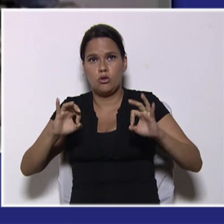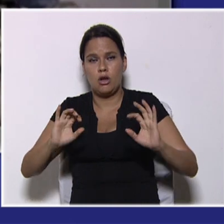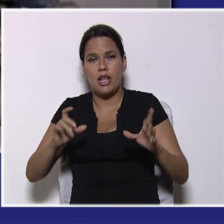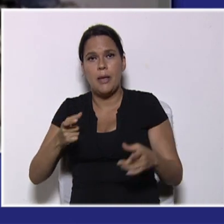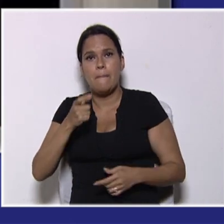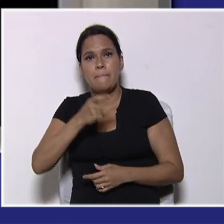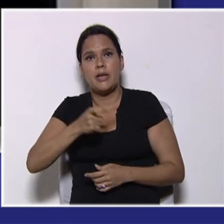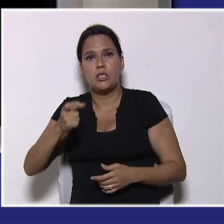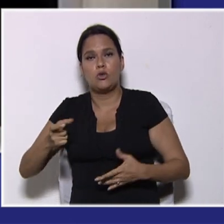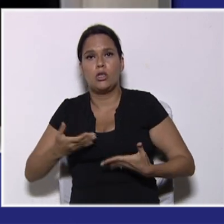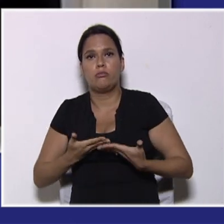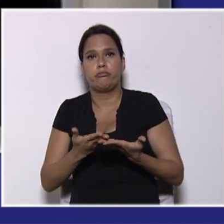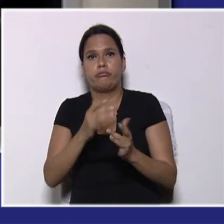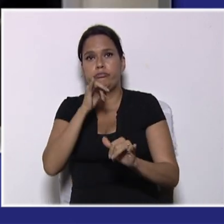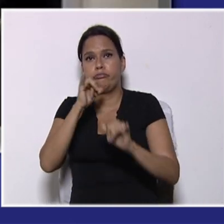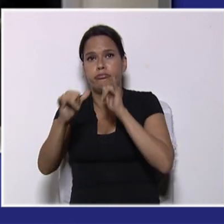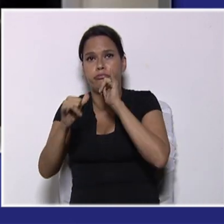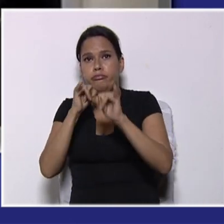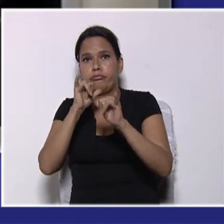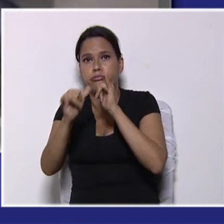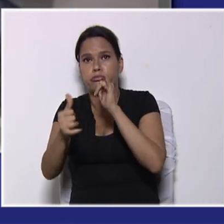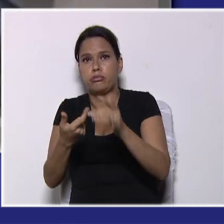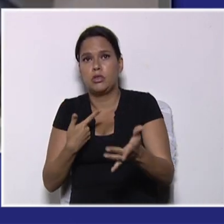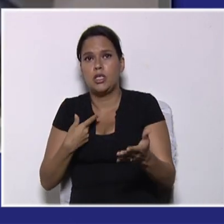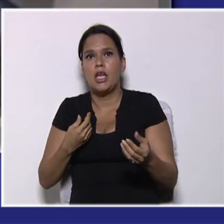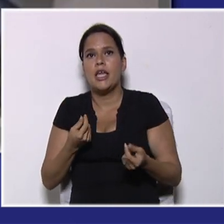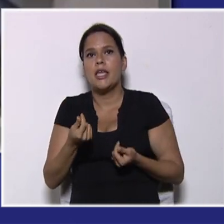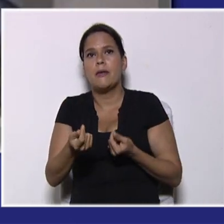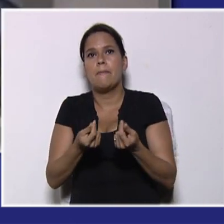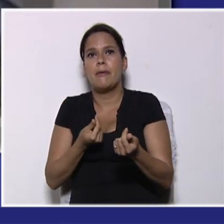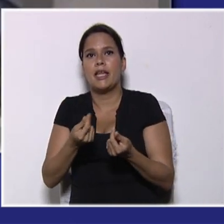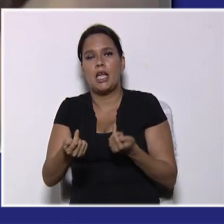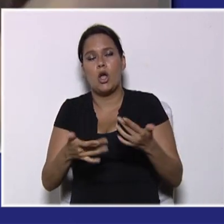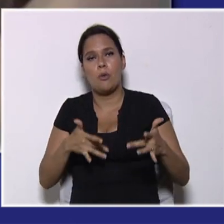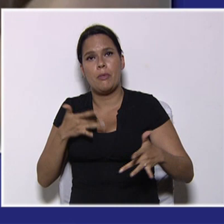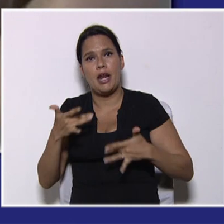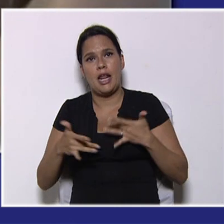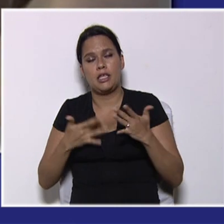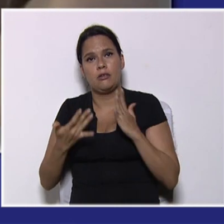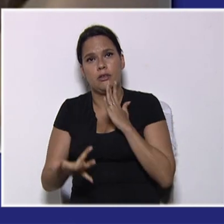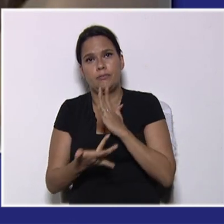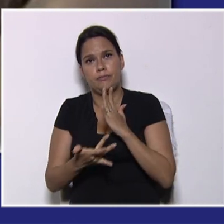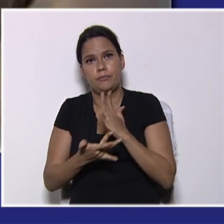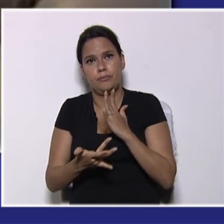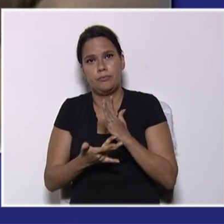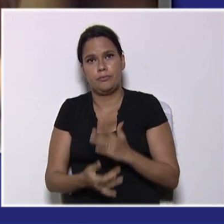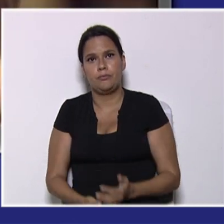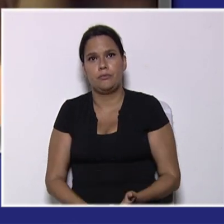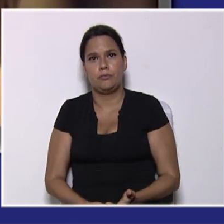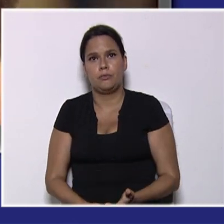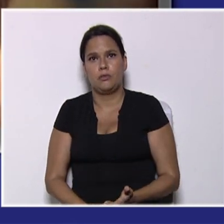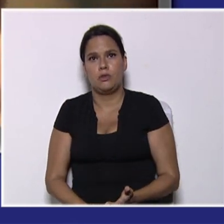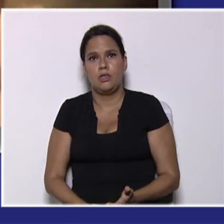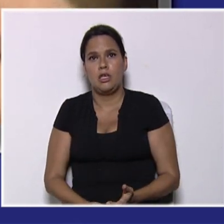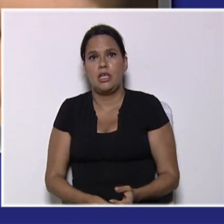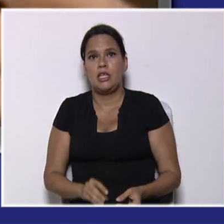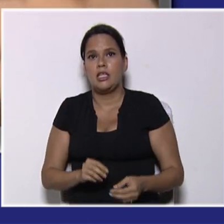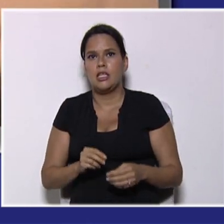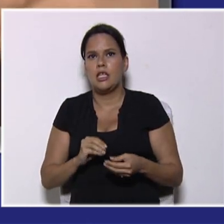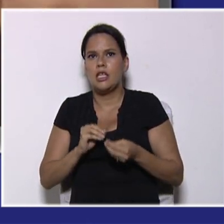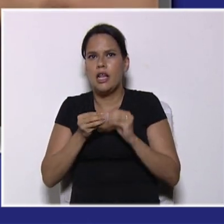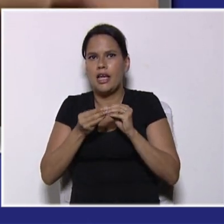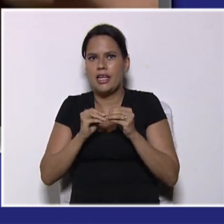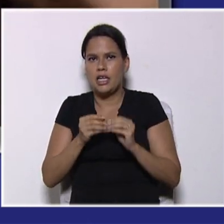la información, la mano de obra y mercado para las actividades tecnológicas. Desde la creación de un